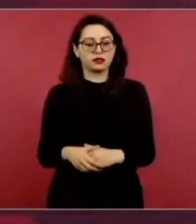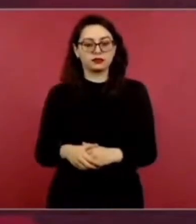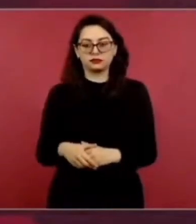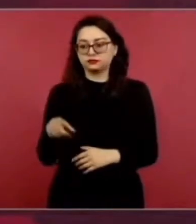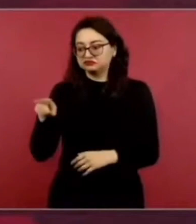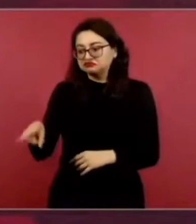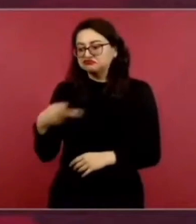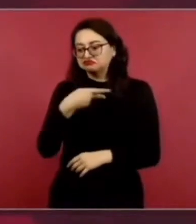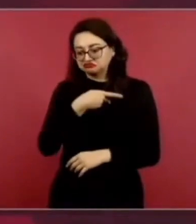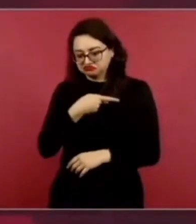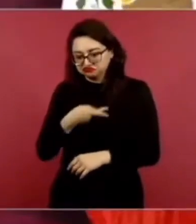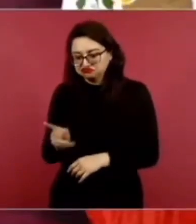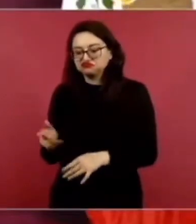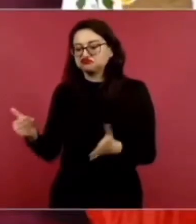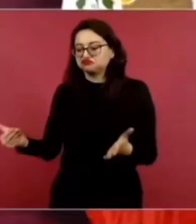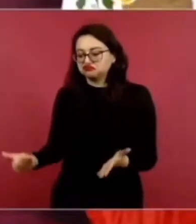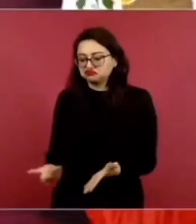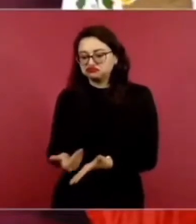que se perdió,